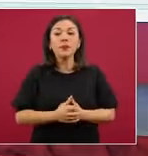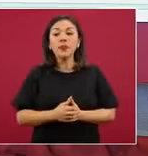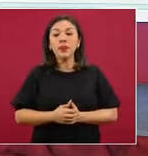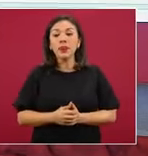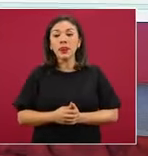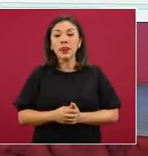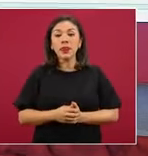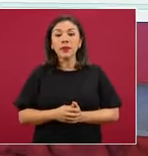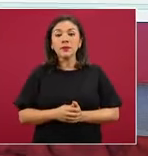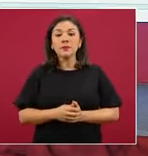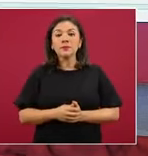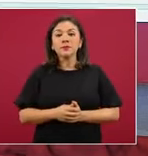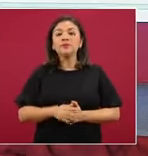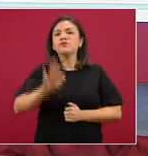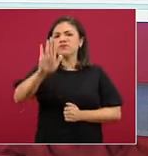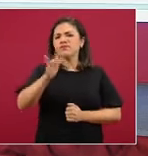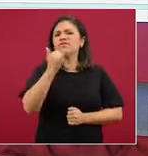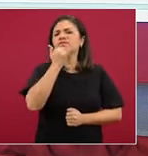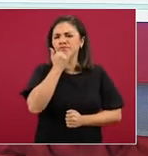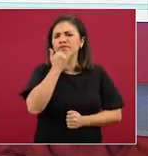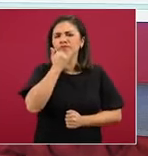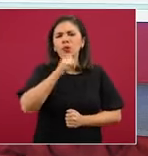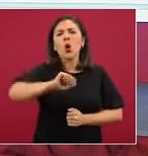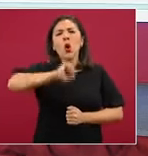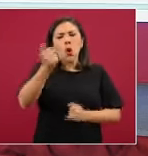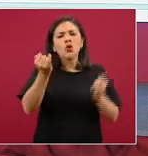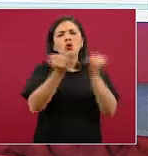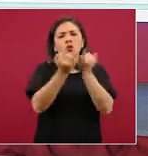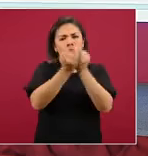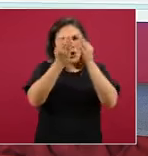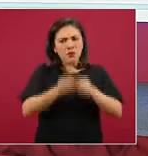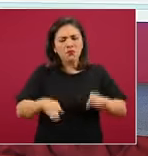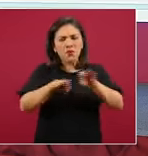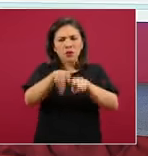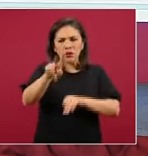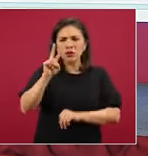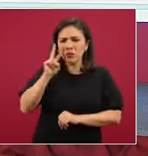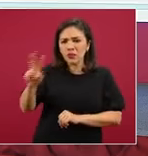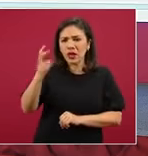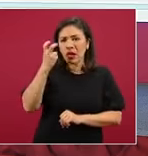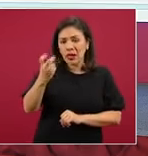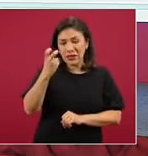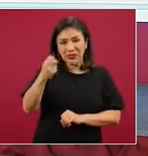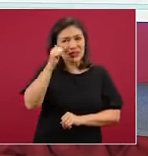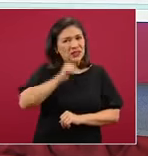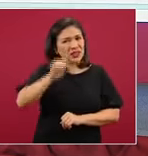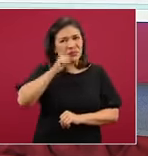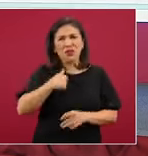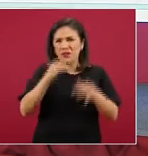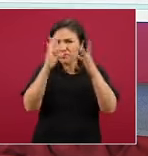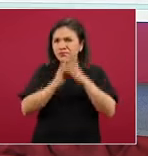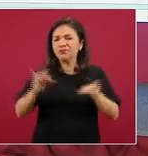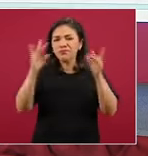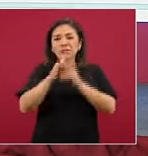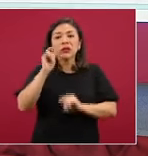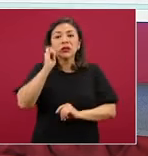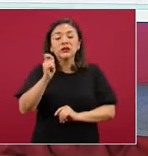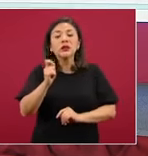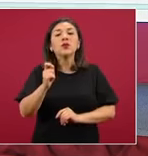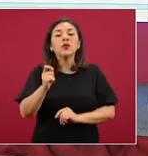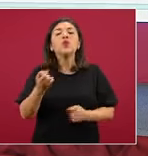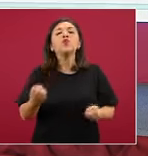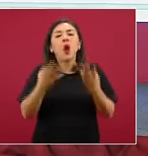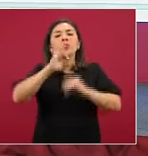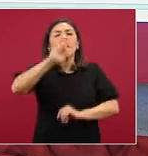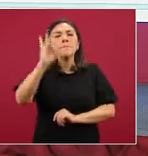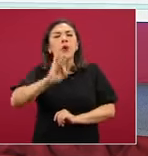La siguiente, por favor. Bueno, perdón. El otro dato que también es importante y que le damos como mucho peso es la proporción